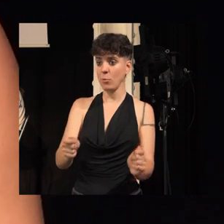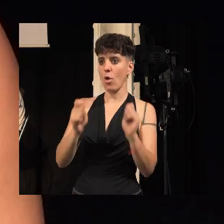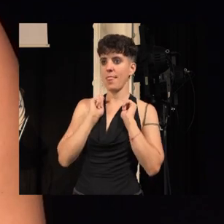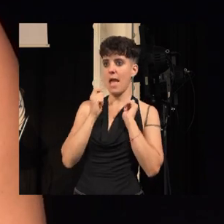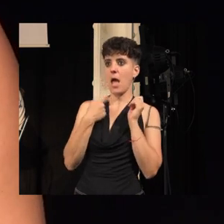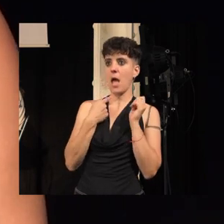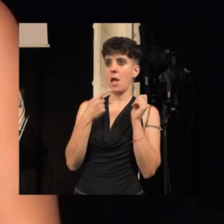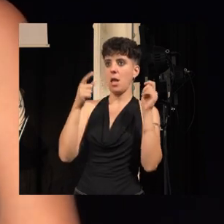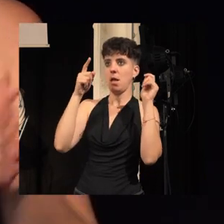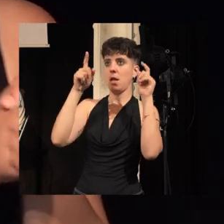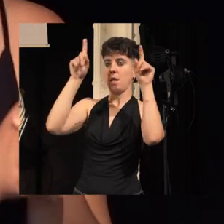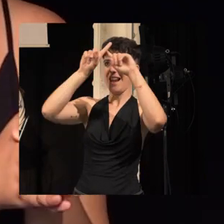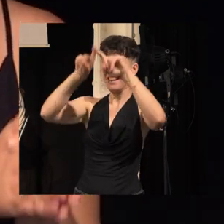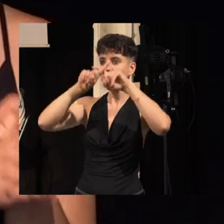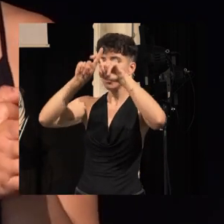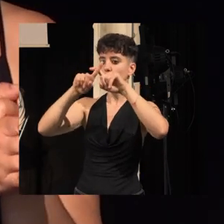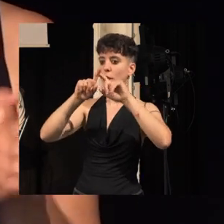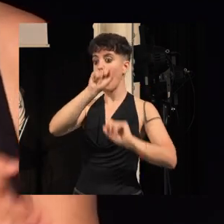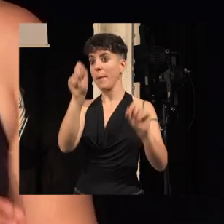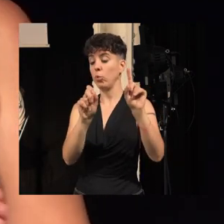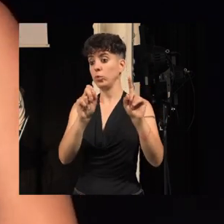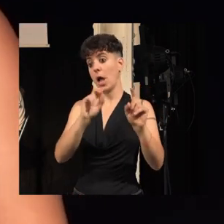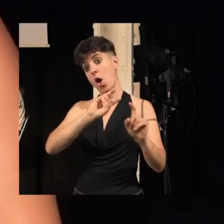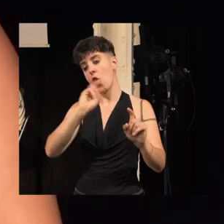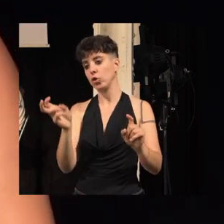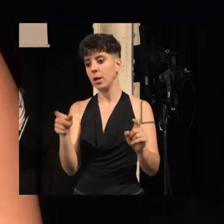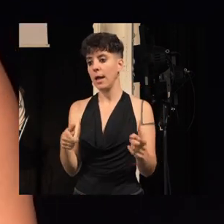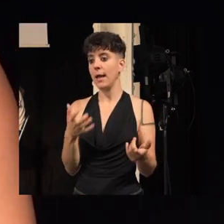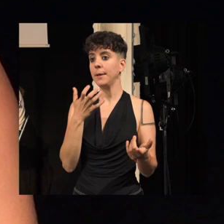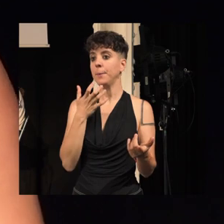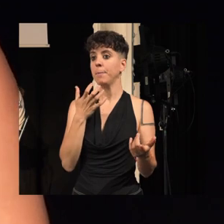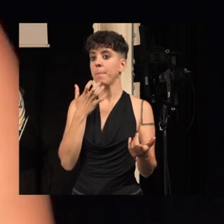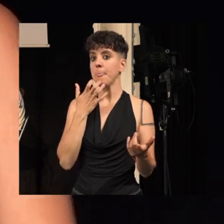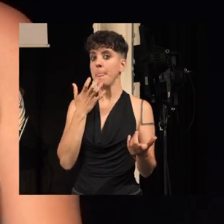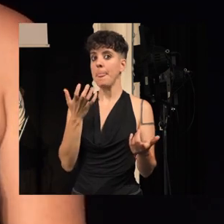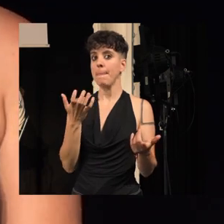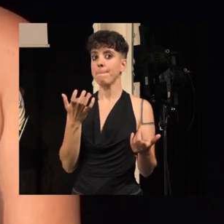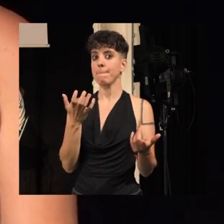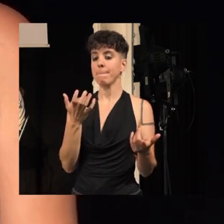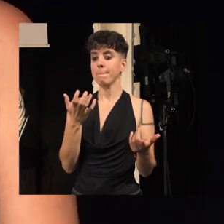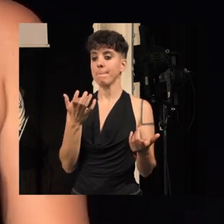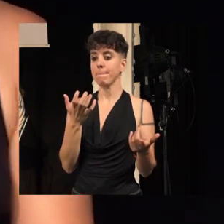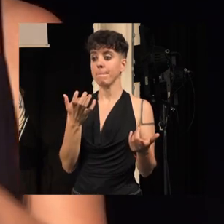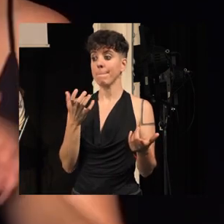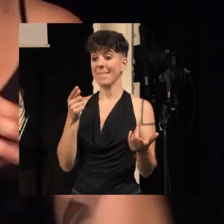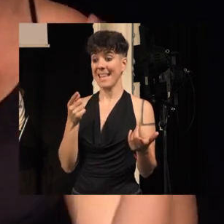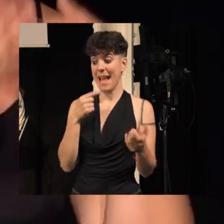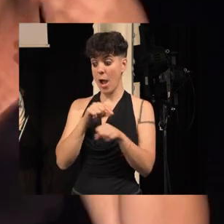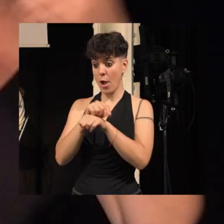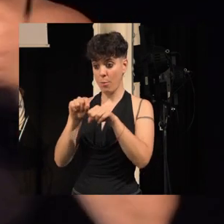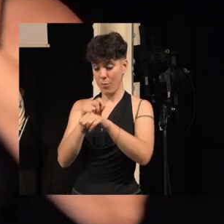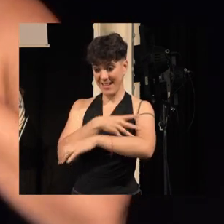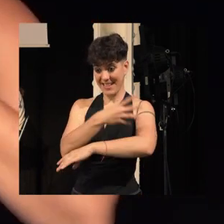pregunta. Si detrás de las políticas de igualdad se siente a menudo el movimiento feminista, diríamos entonces que detrás de las